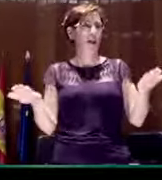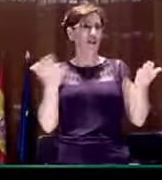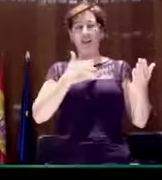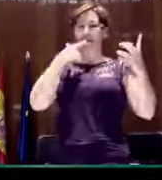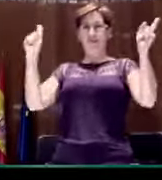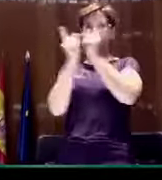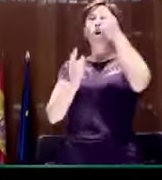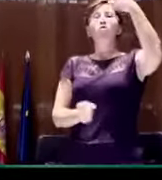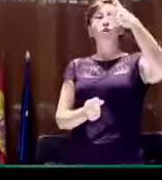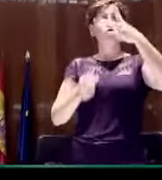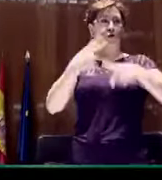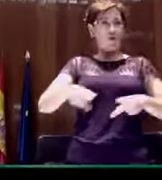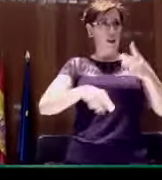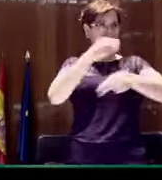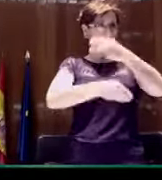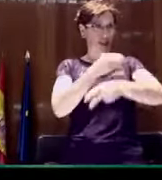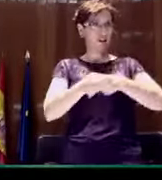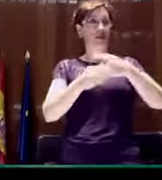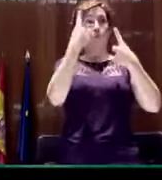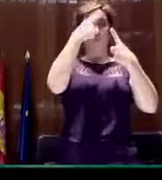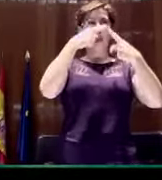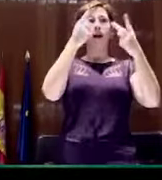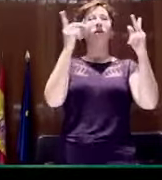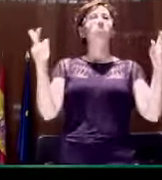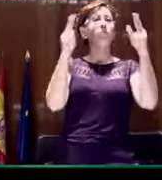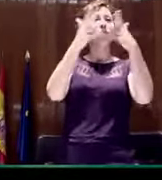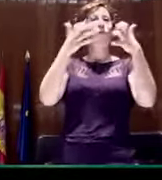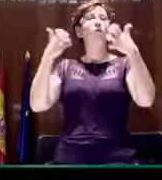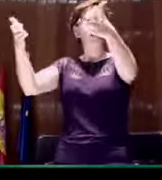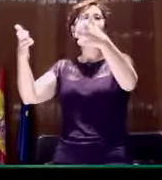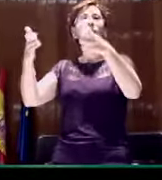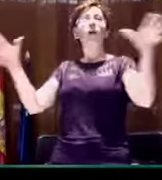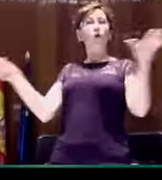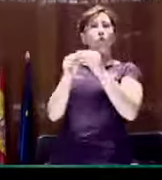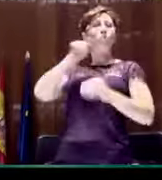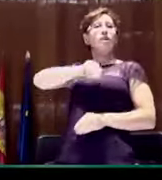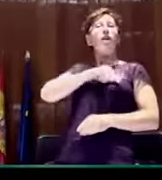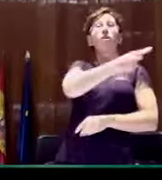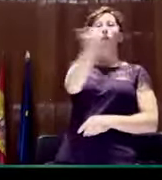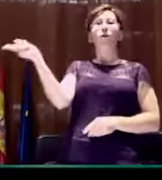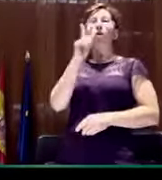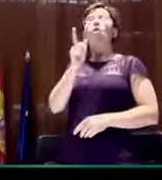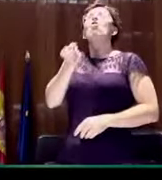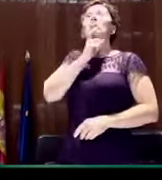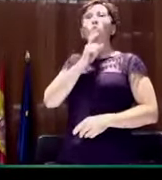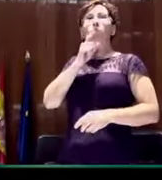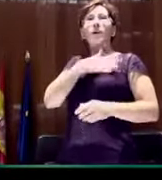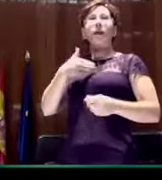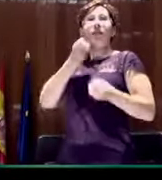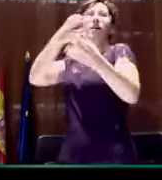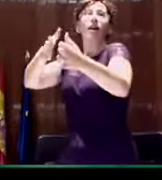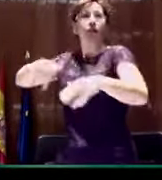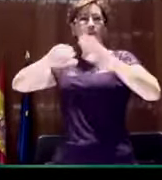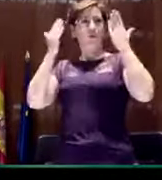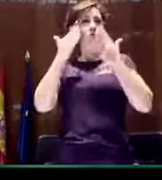tareas, ¿vale? Mientras yo voy hablando. Voy a empezar de una manera también atípica, en el sentido que voy a empezar agradeciendo al servicio técnico por